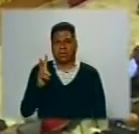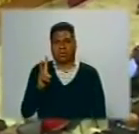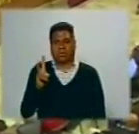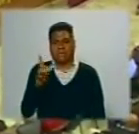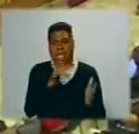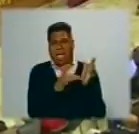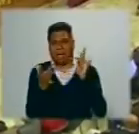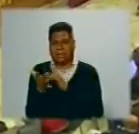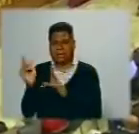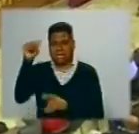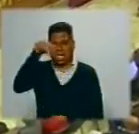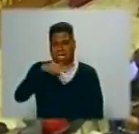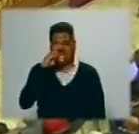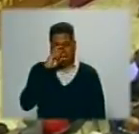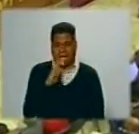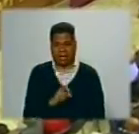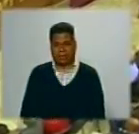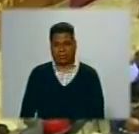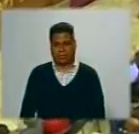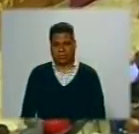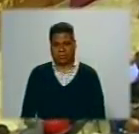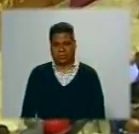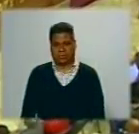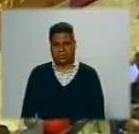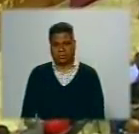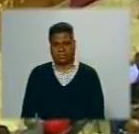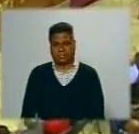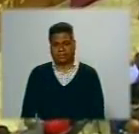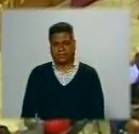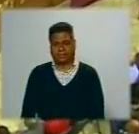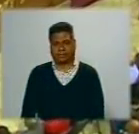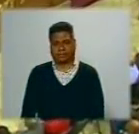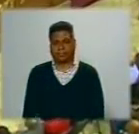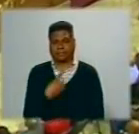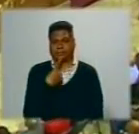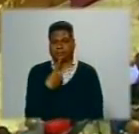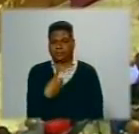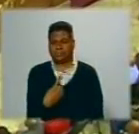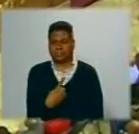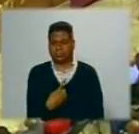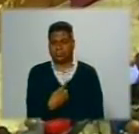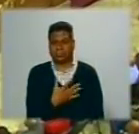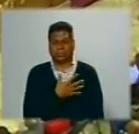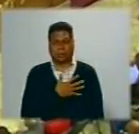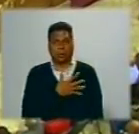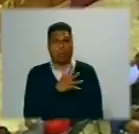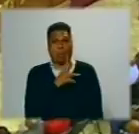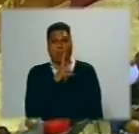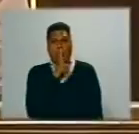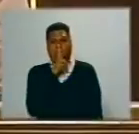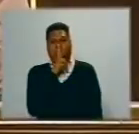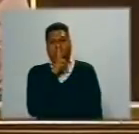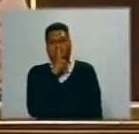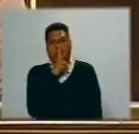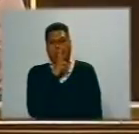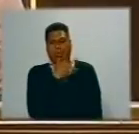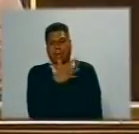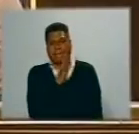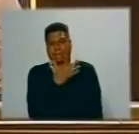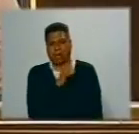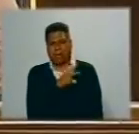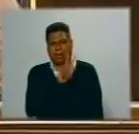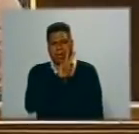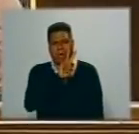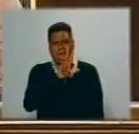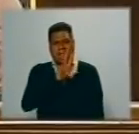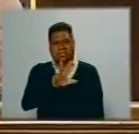año. Y tengo que contar el bochornoso hecho cuando aproximadamente a las 3 de la